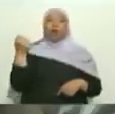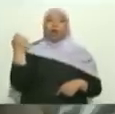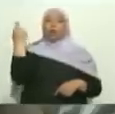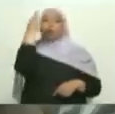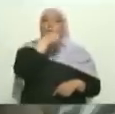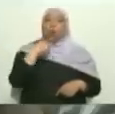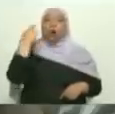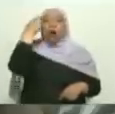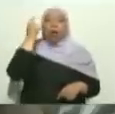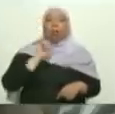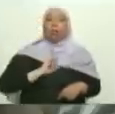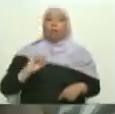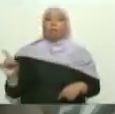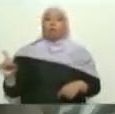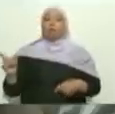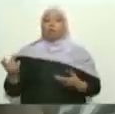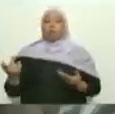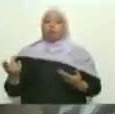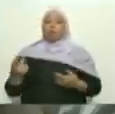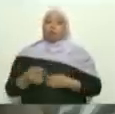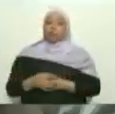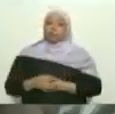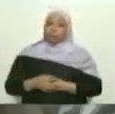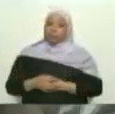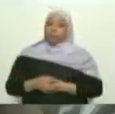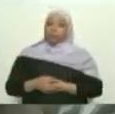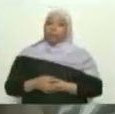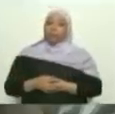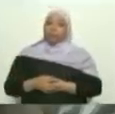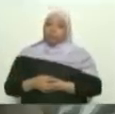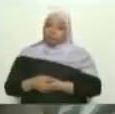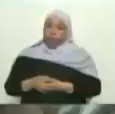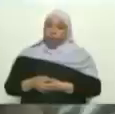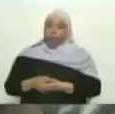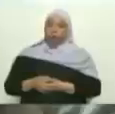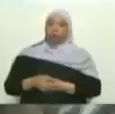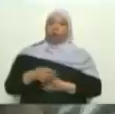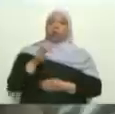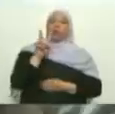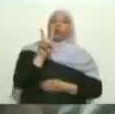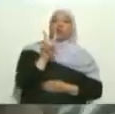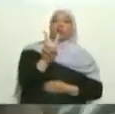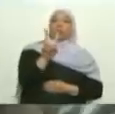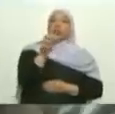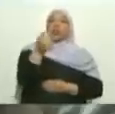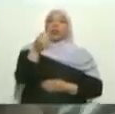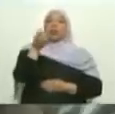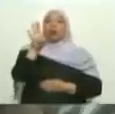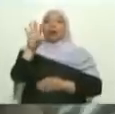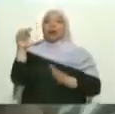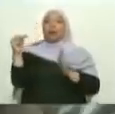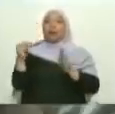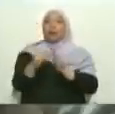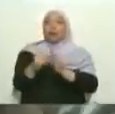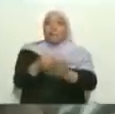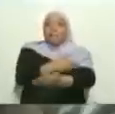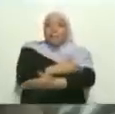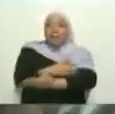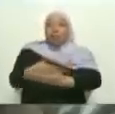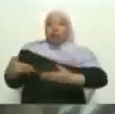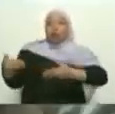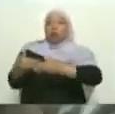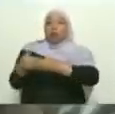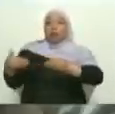Además, los investigadores estiman en 214 mil millones de dólares la pérdida de la